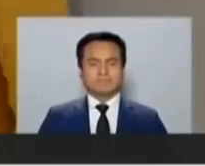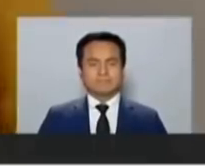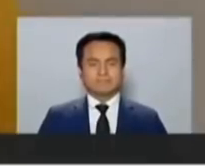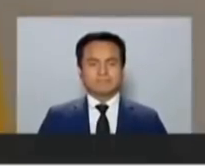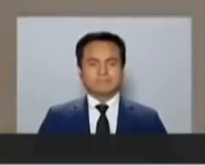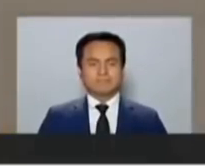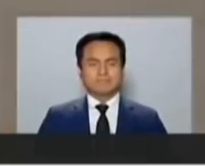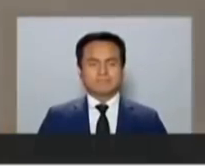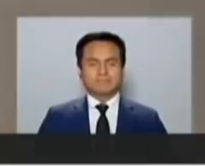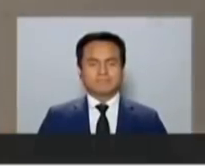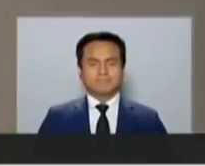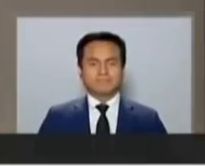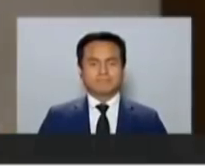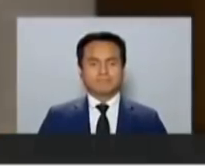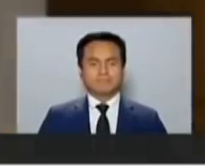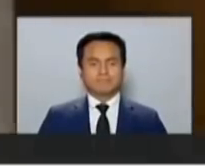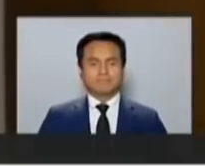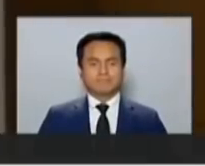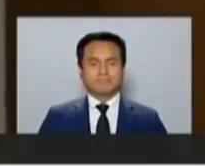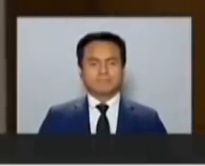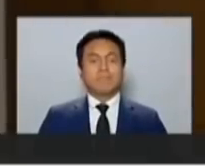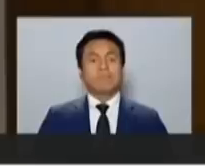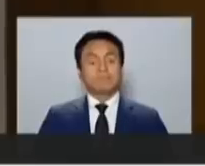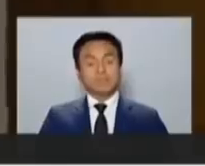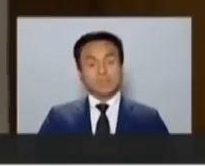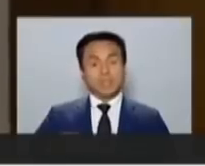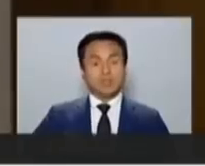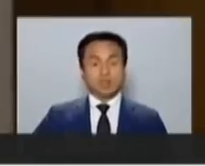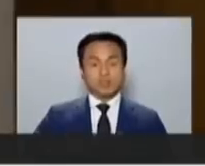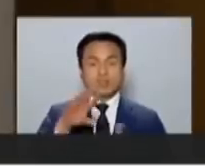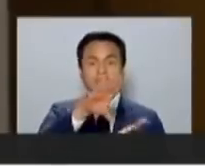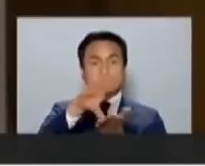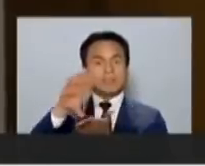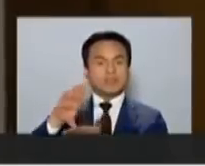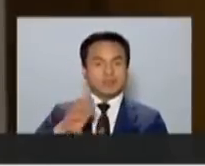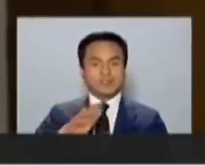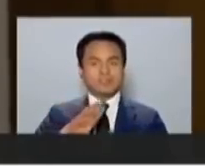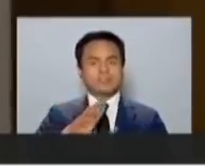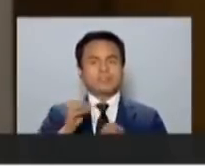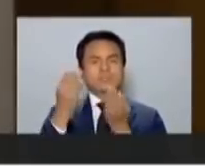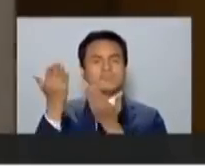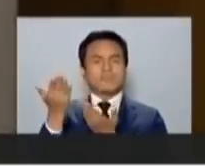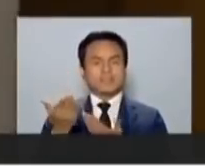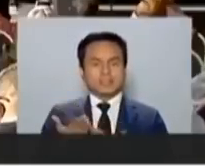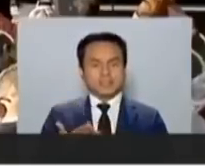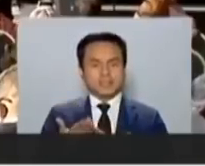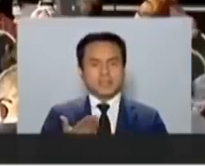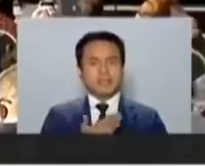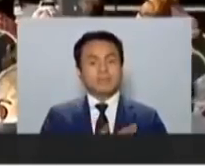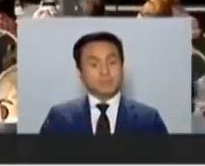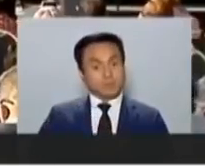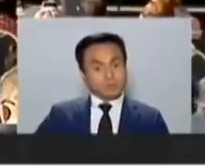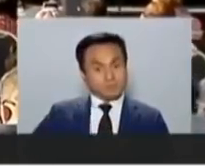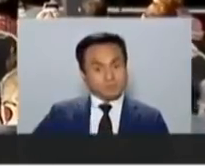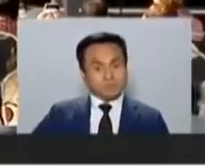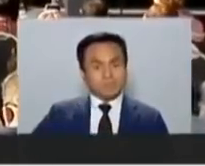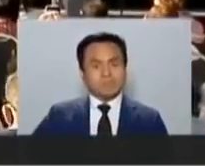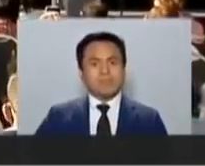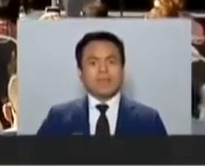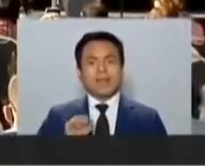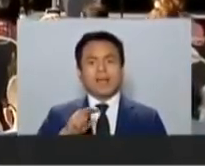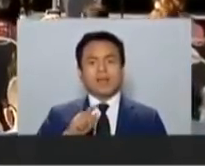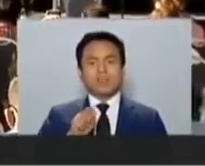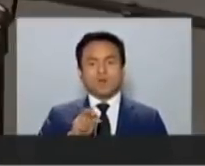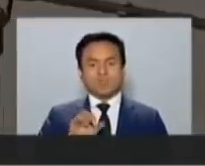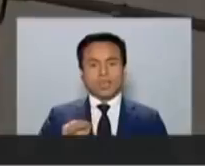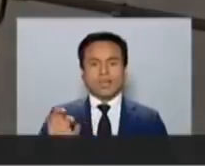hay muchas personas que no están disponibles hoy para poder innovar en soluciones diferentes, que no tienen voluntad de diálogo. Frente a ello, el exministro del